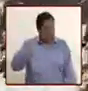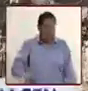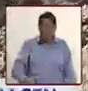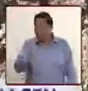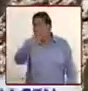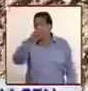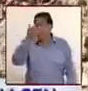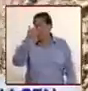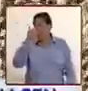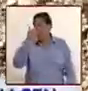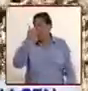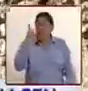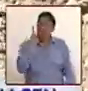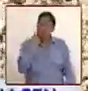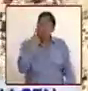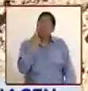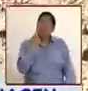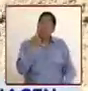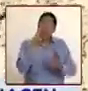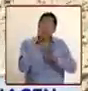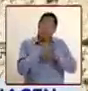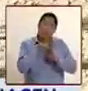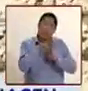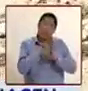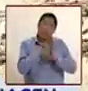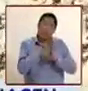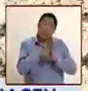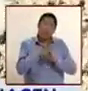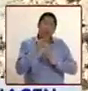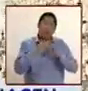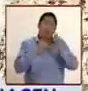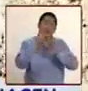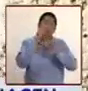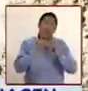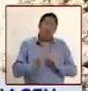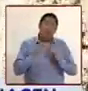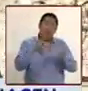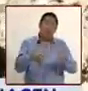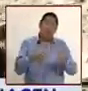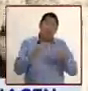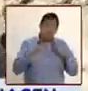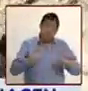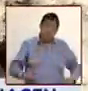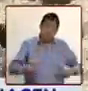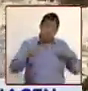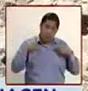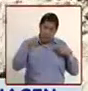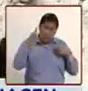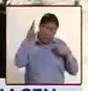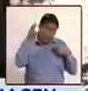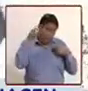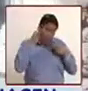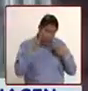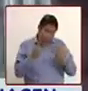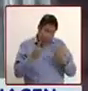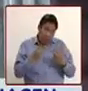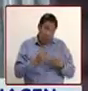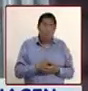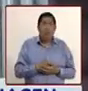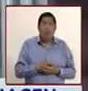A ver, en las últimas horas acaba de circular un video que dicen que en construcciones ofrecen a seres humanos. ¿Tú en tus 9 años escuchaste o viste